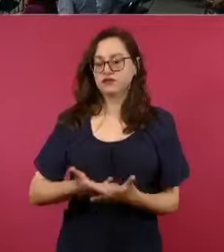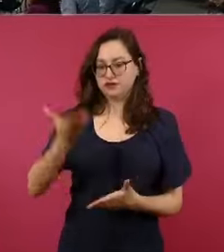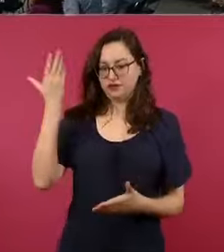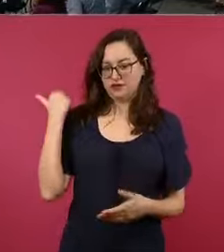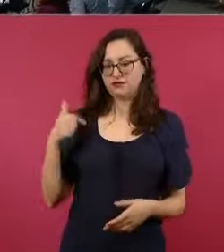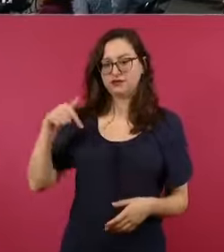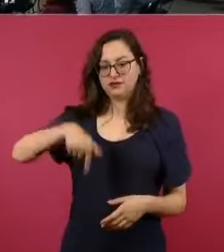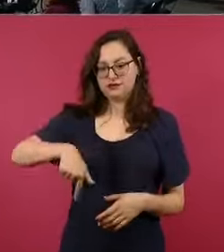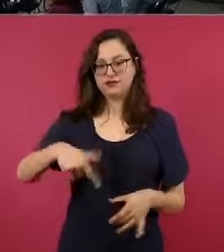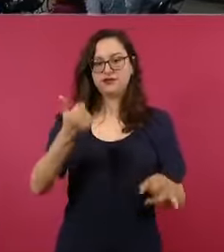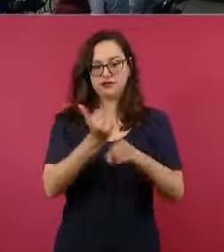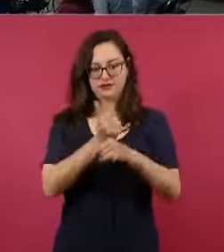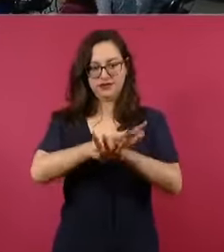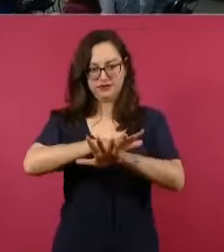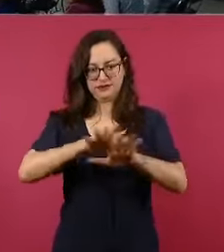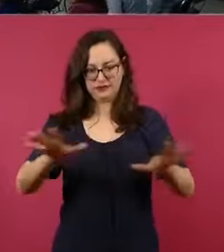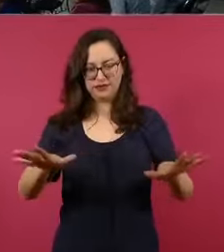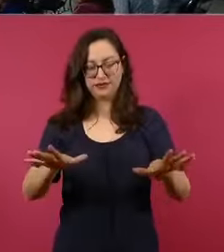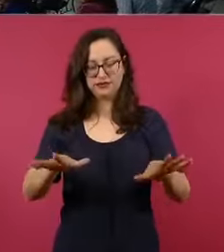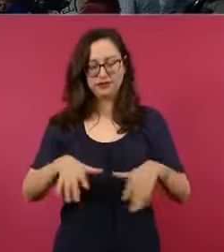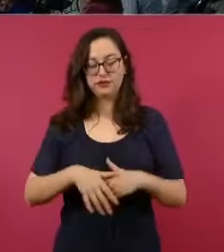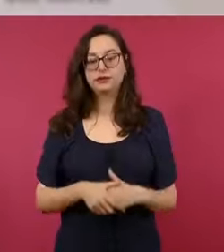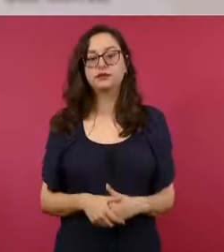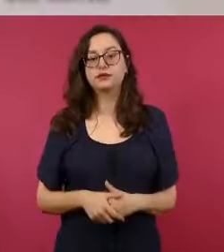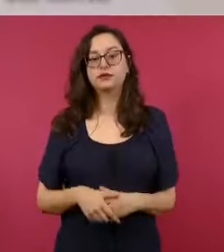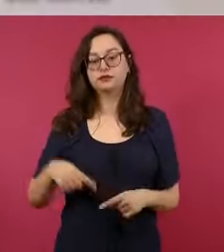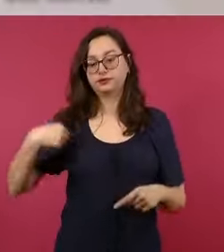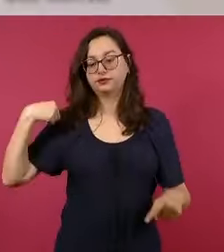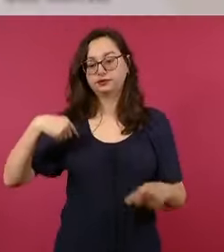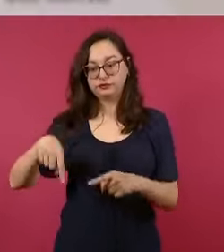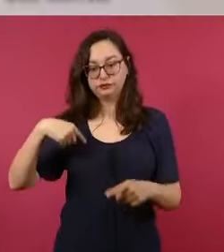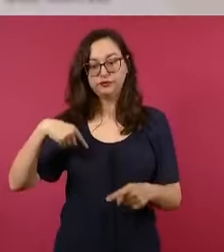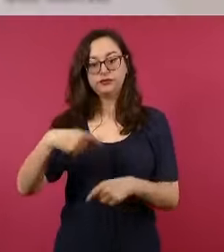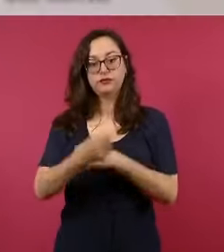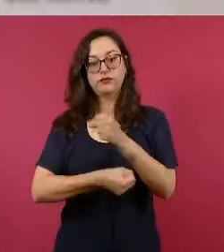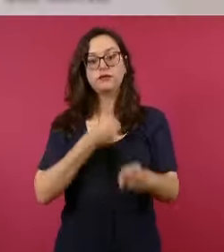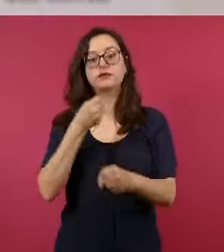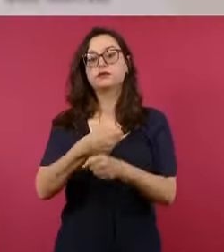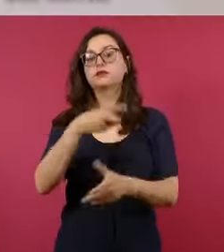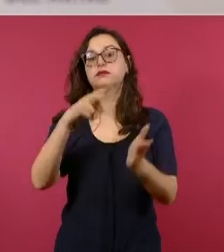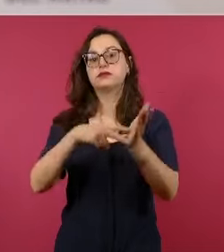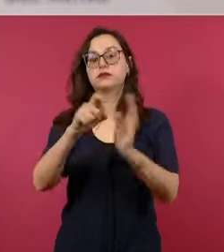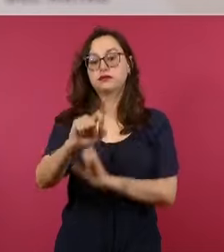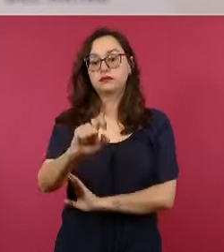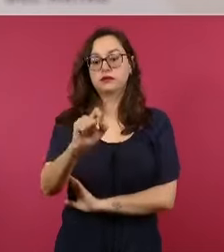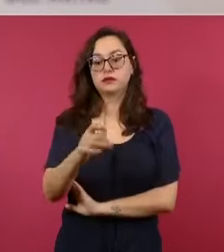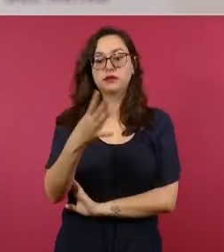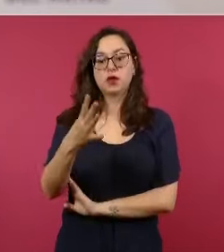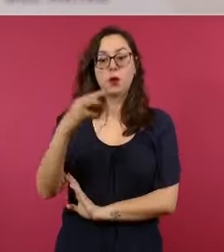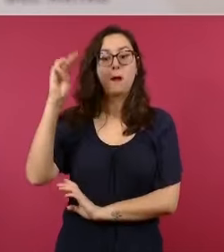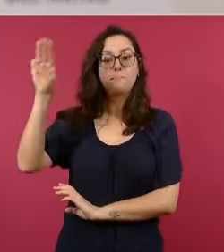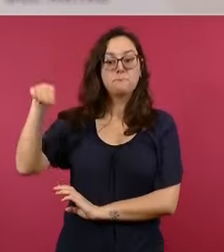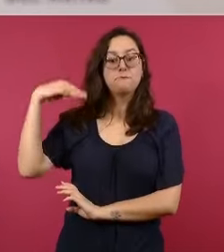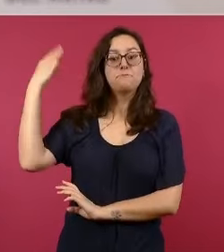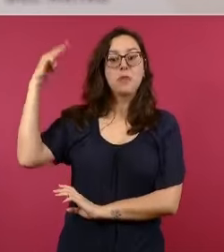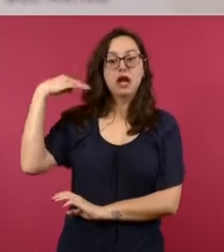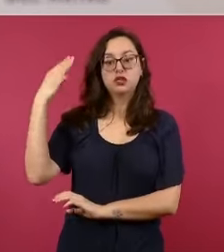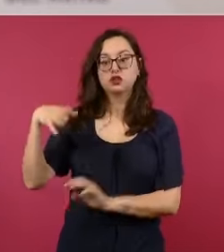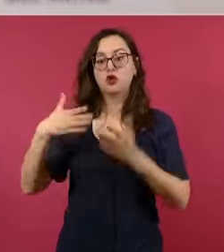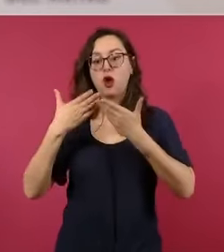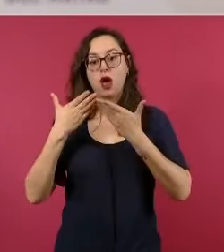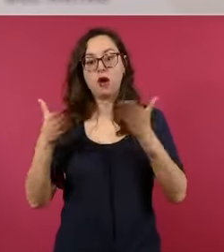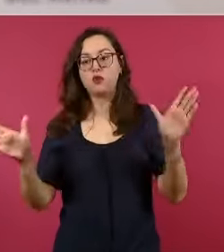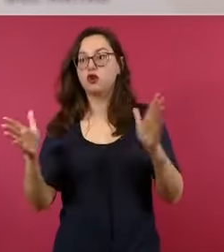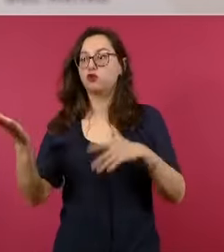eh este año en marzo hubo una eh contratación importante de médicos